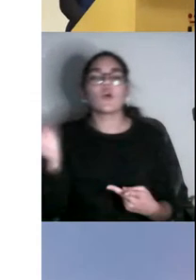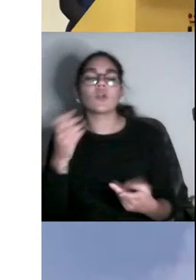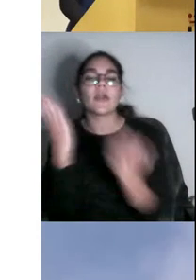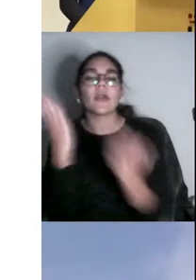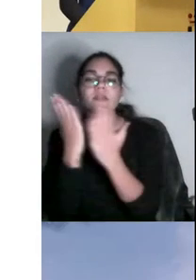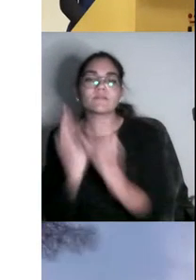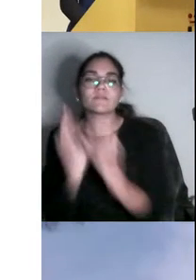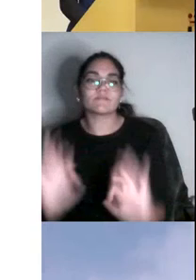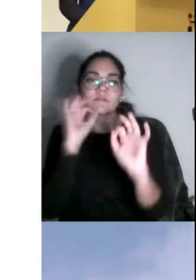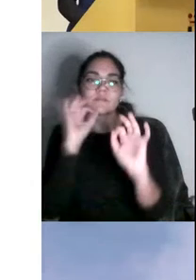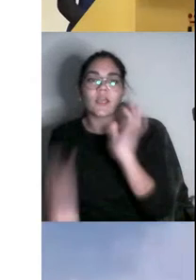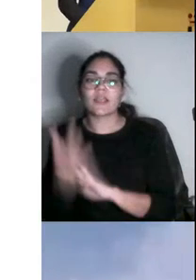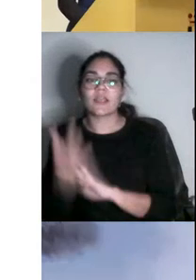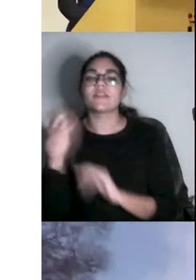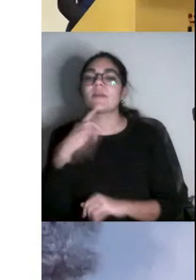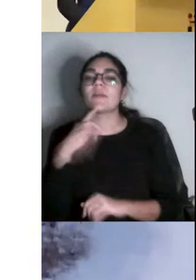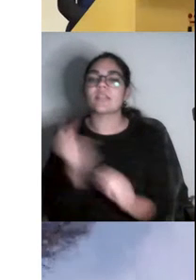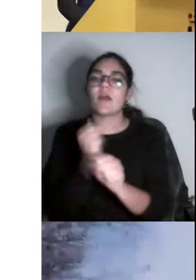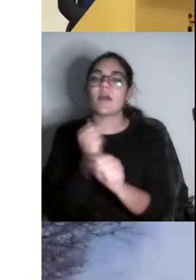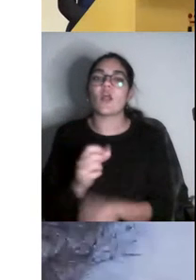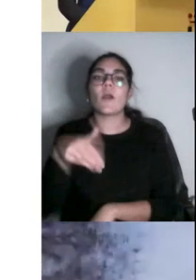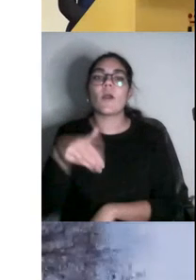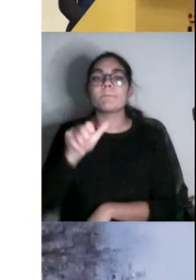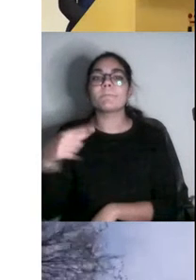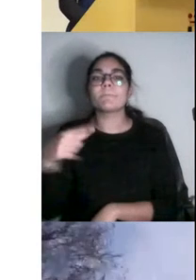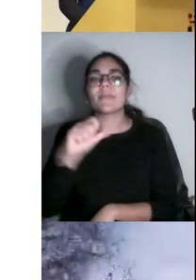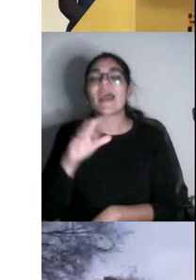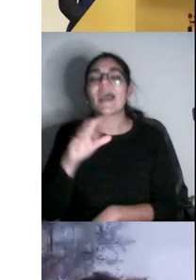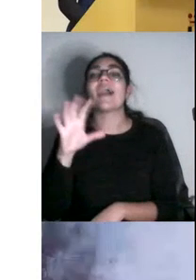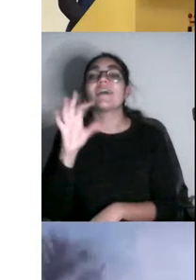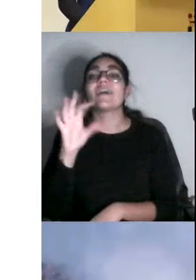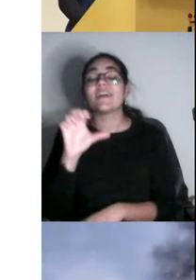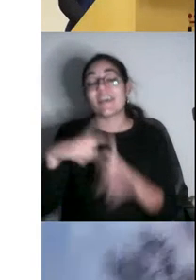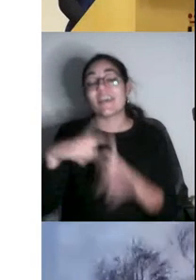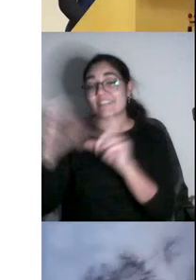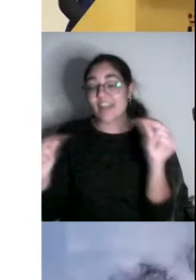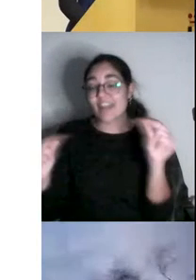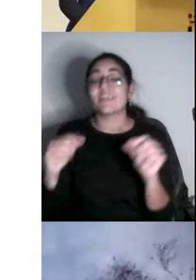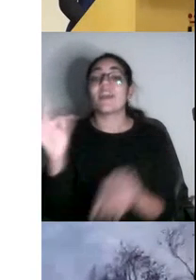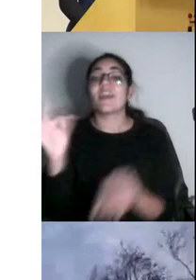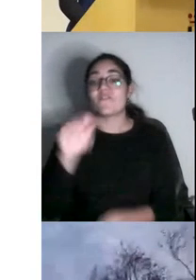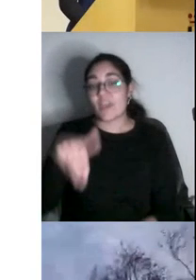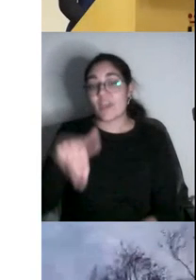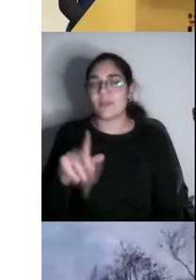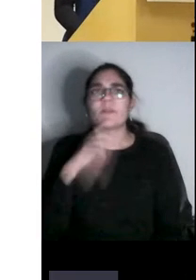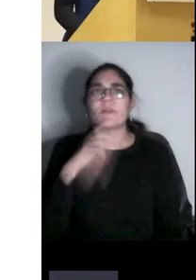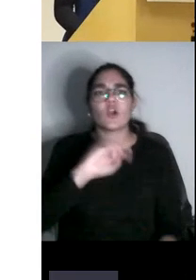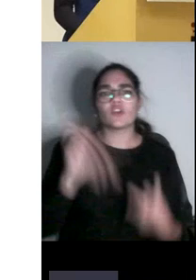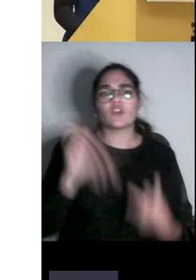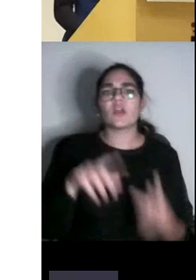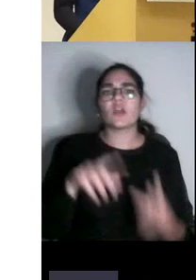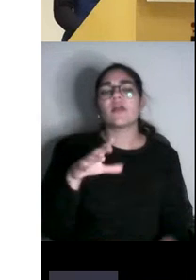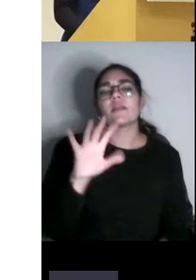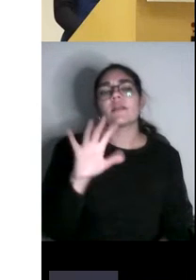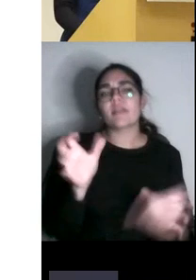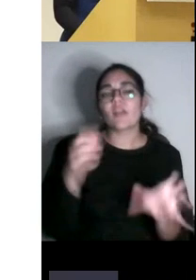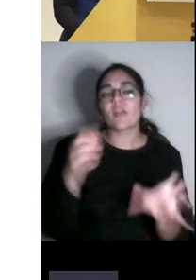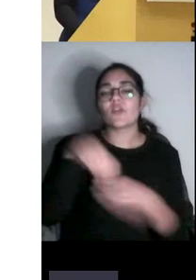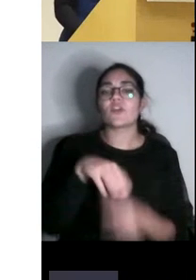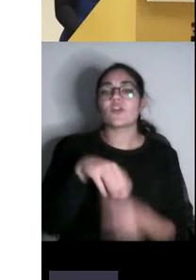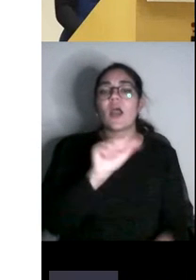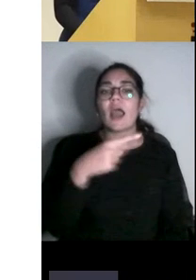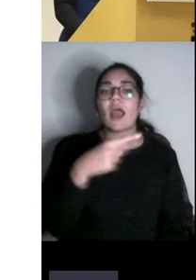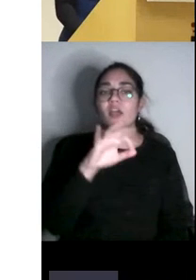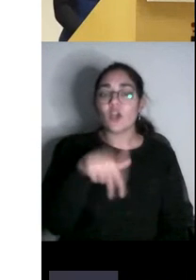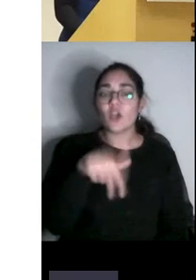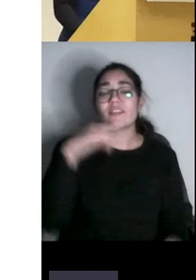ha trabajado en mega star conciencia y una tercera luna que está actualmente en radio hanoi en vietnam y que pudimos